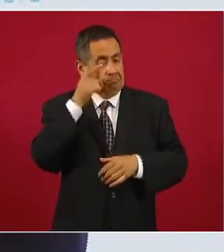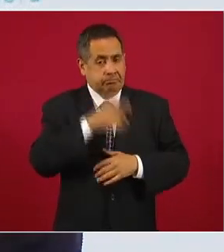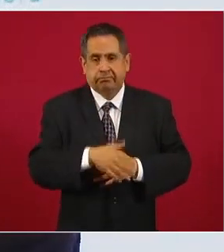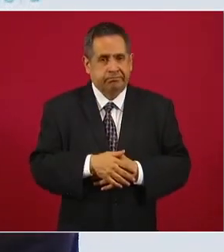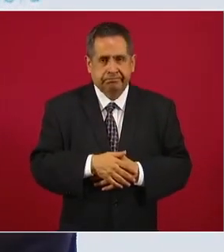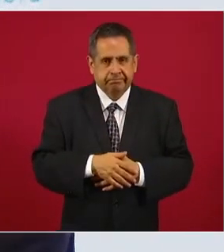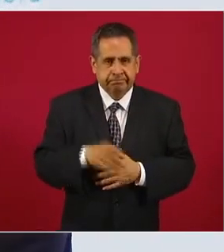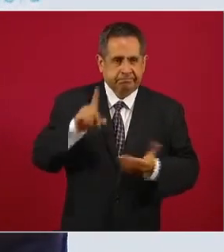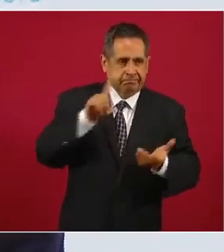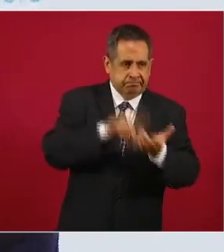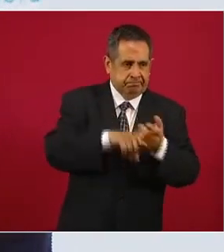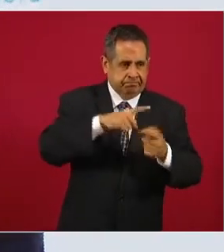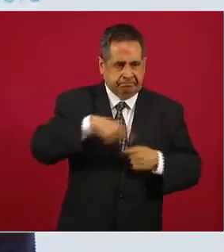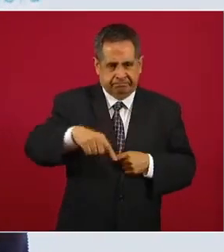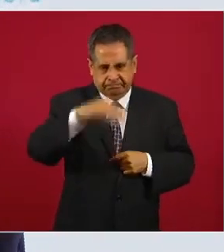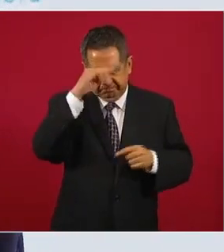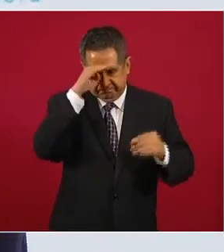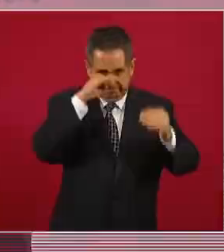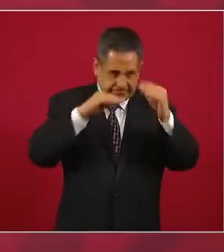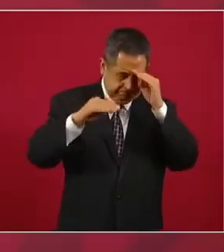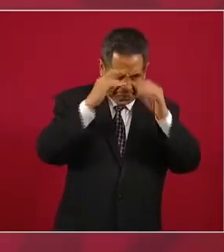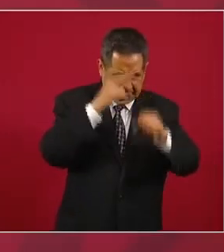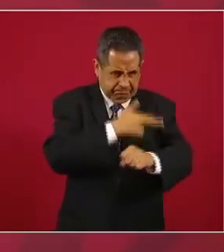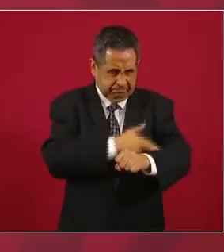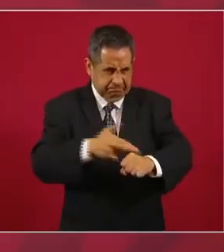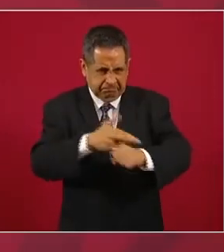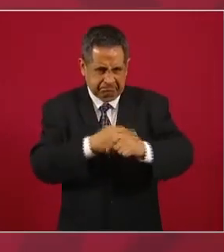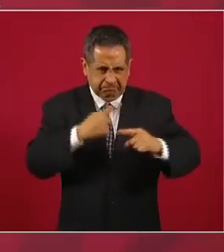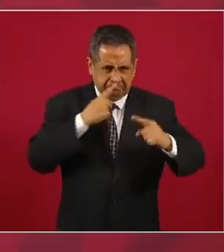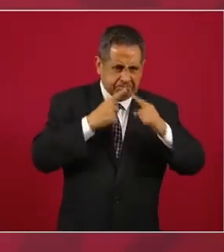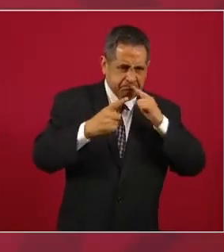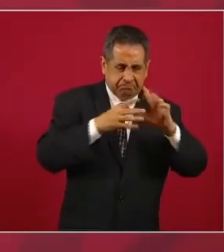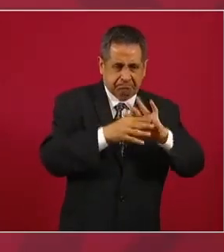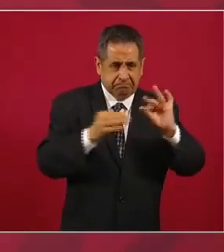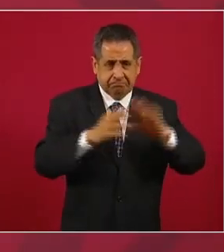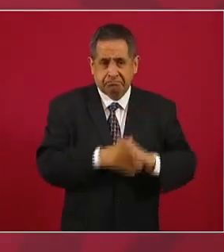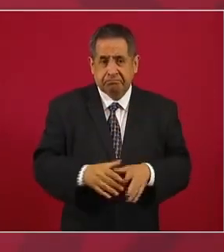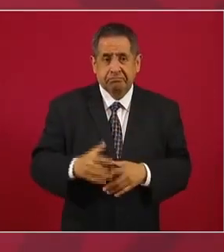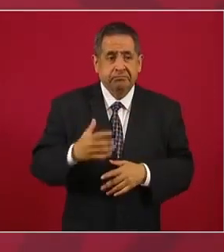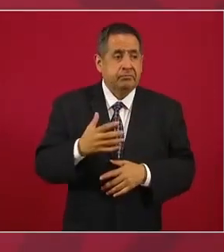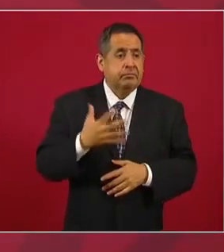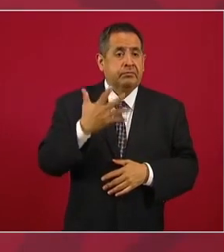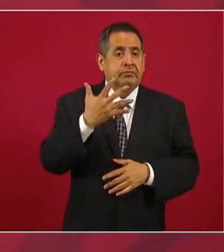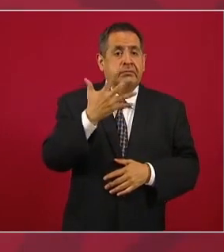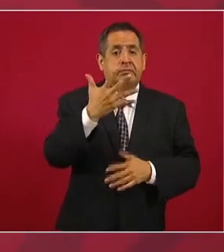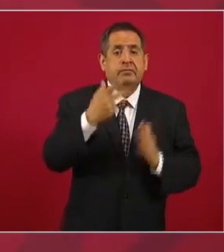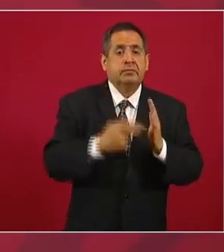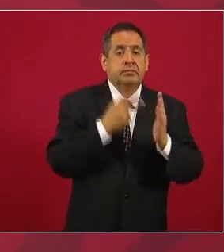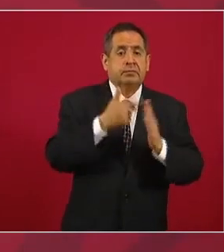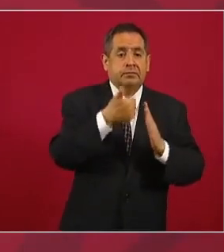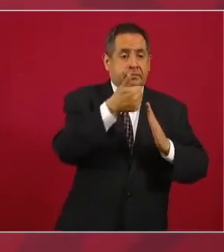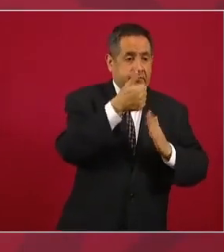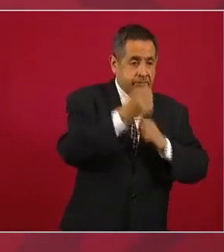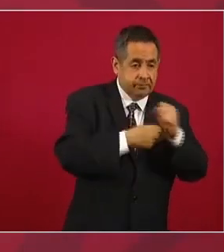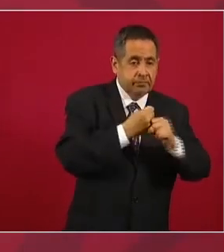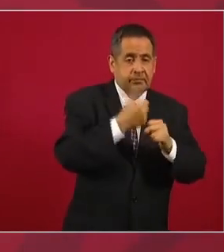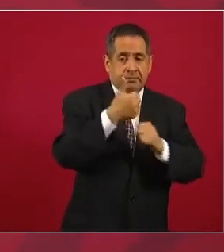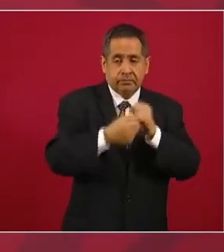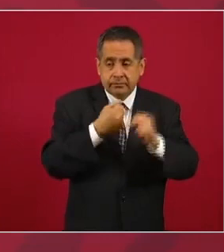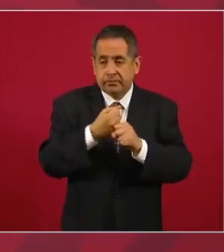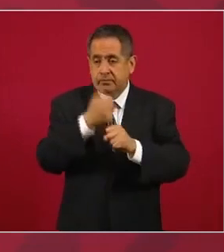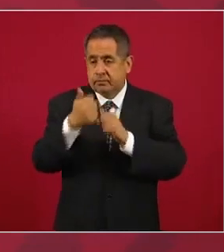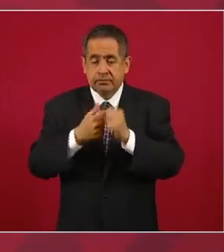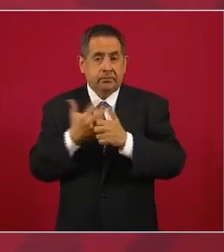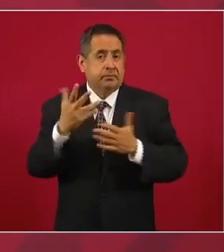sino que fueron consecuencia de la aplicación durante 5 sexenios de un modelo político